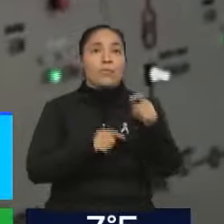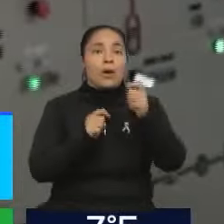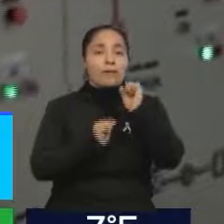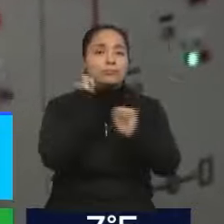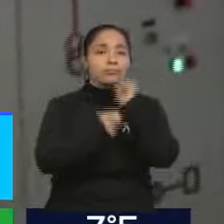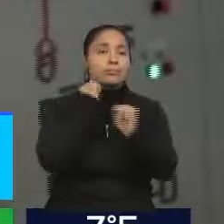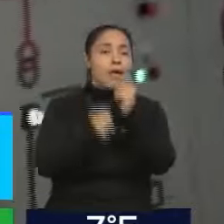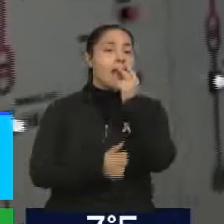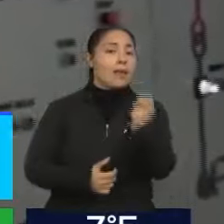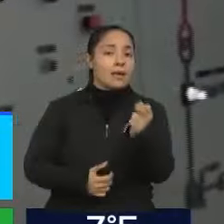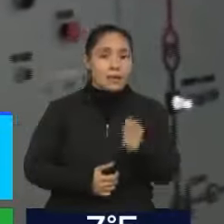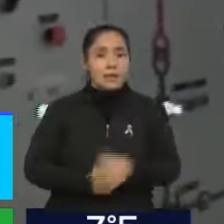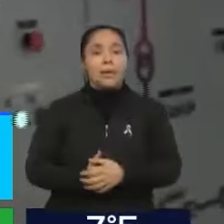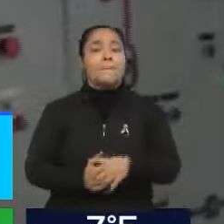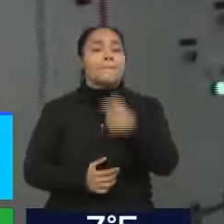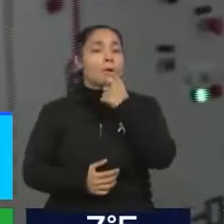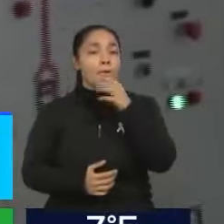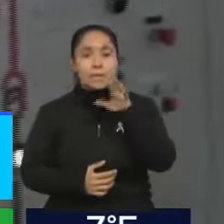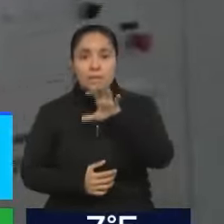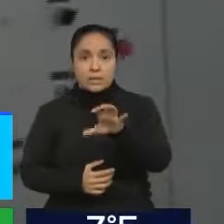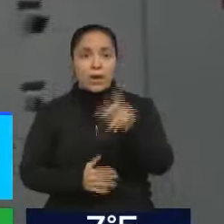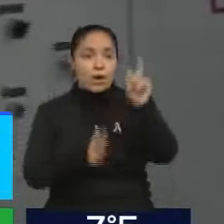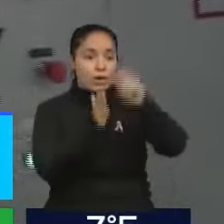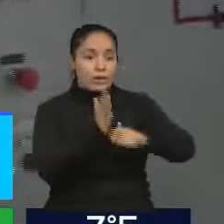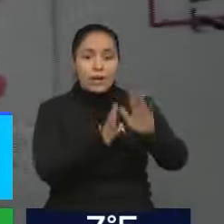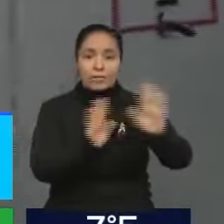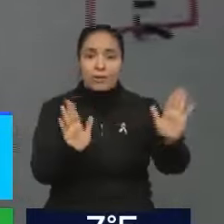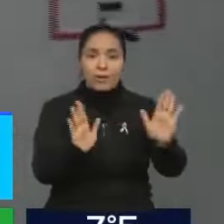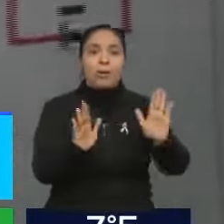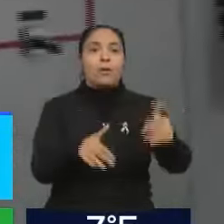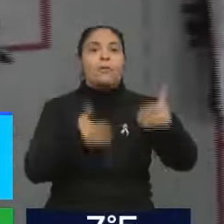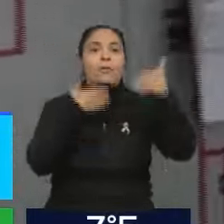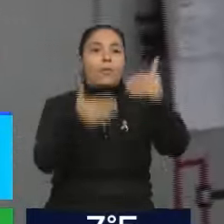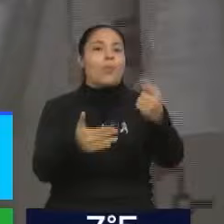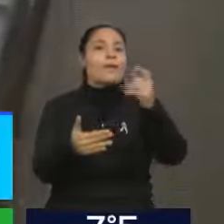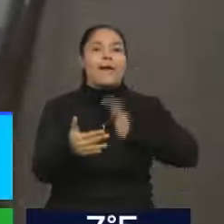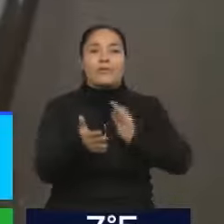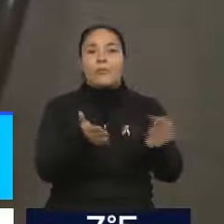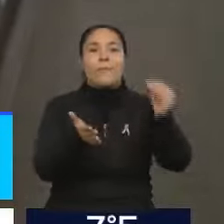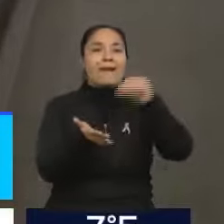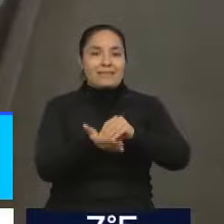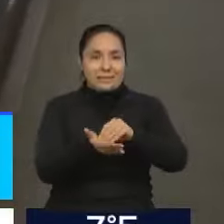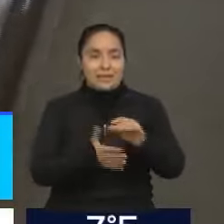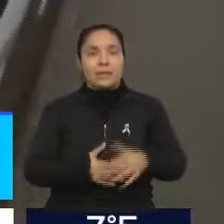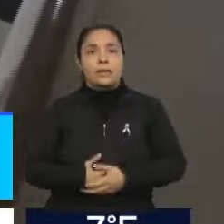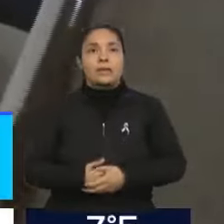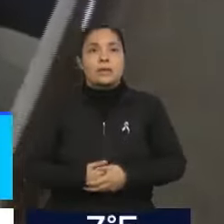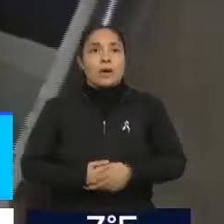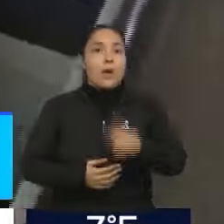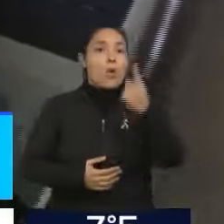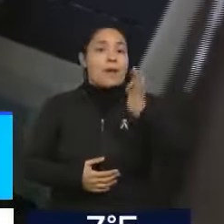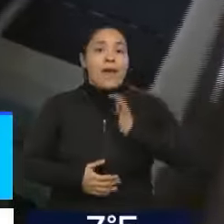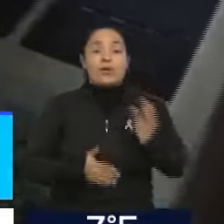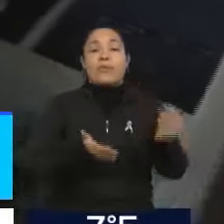generación de energía y la provincia, ese contrato se va a prorrogar por un año más. Esto significa que por un